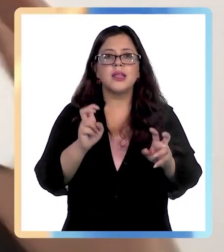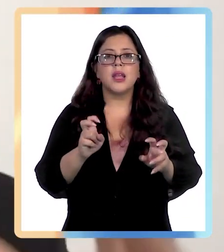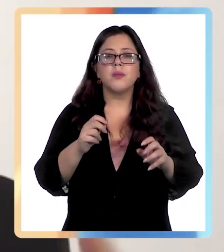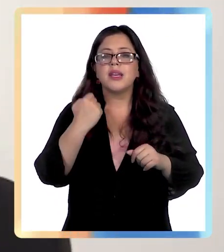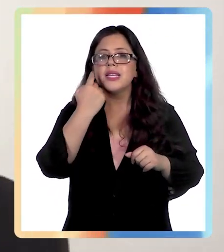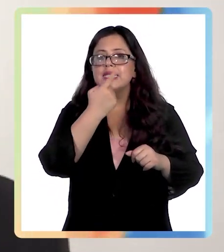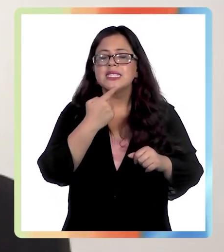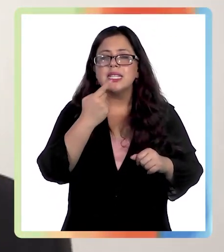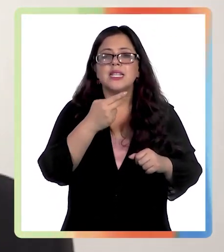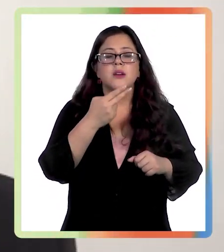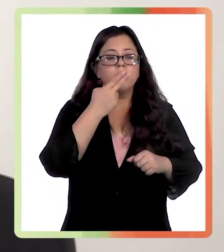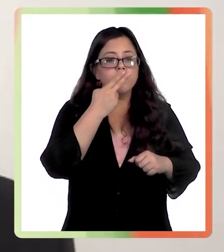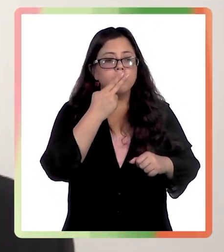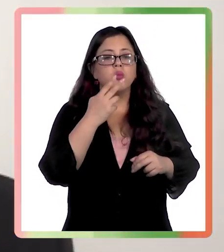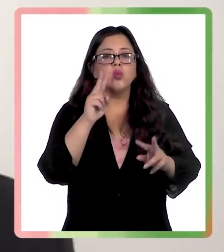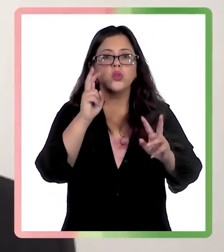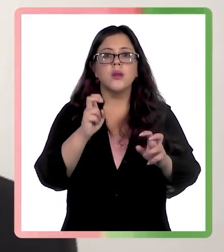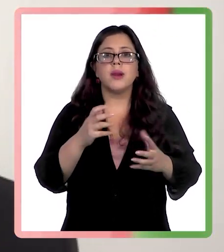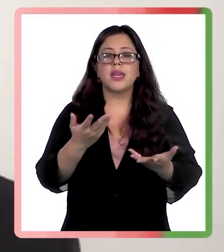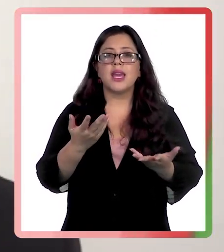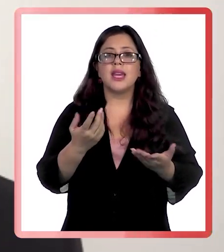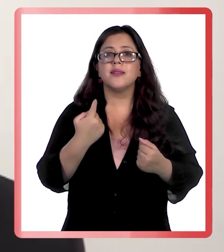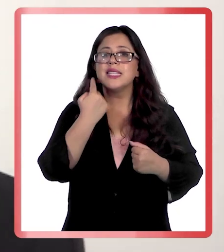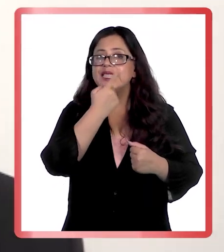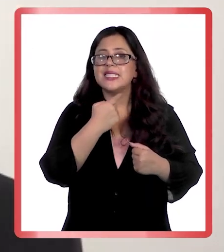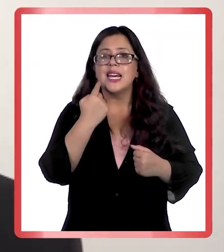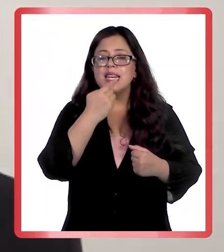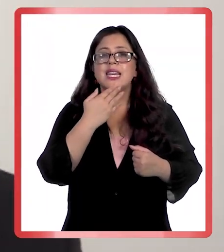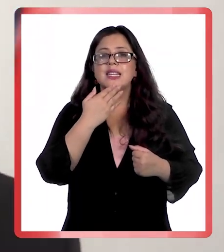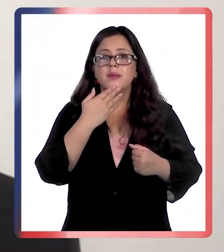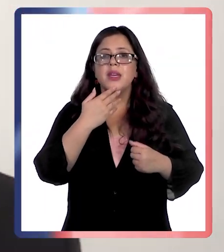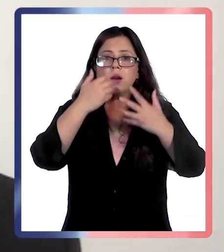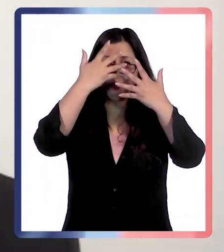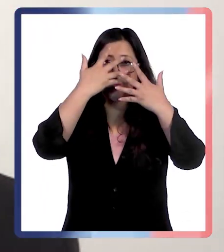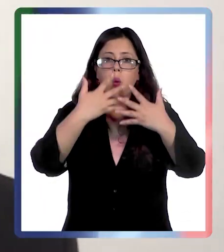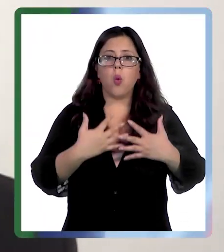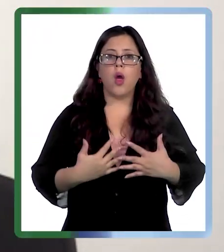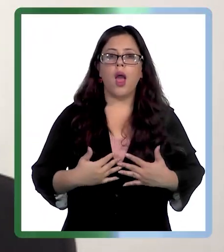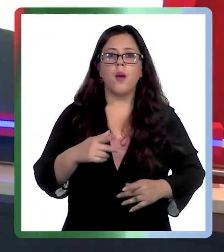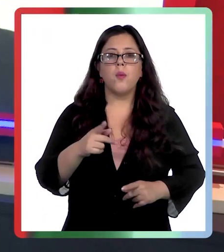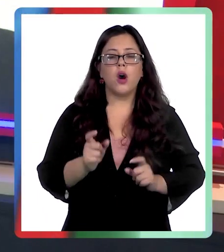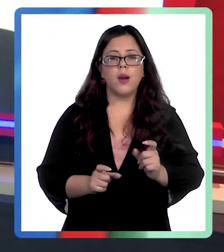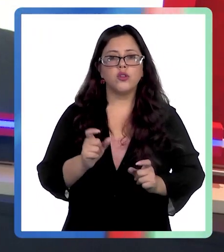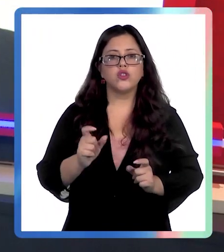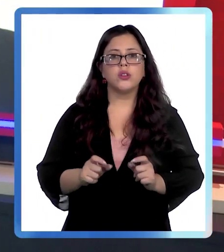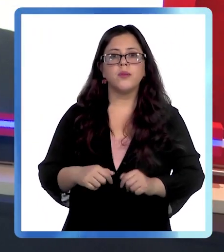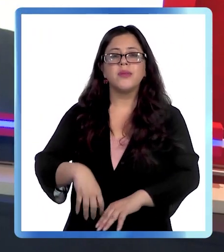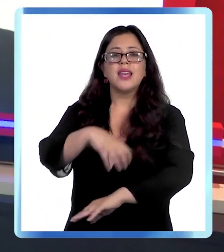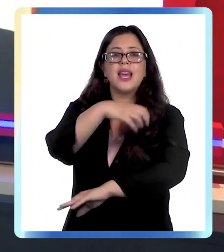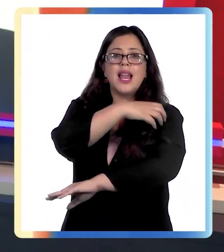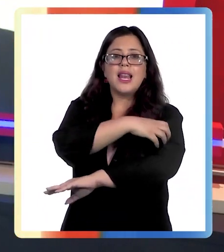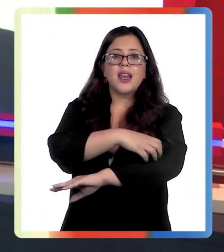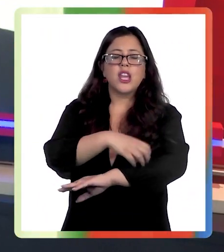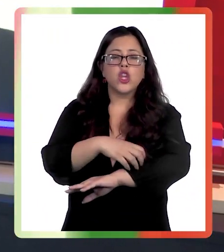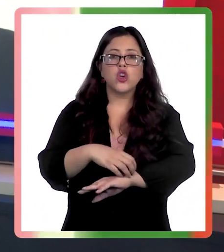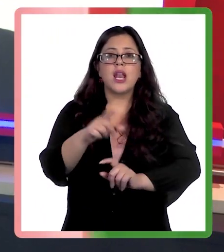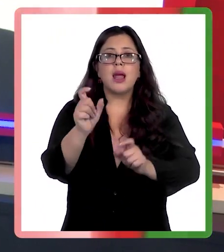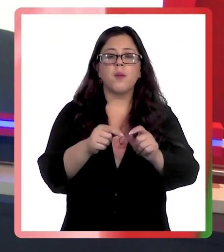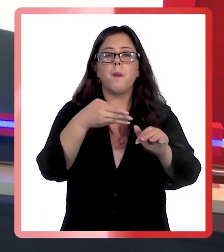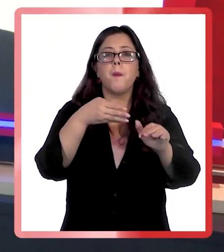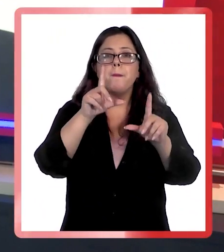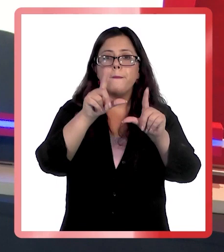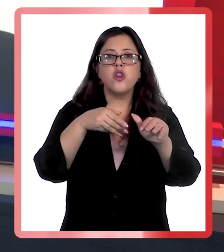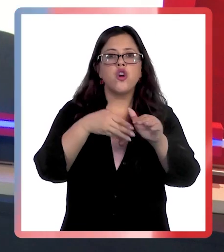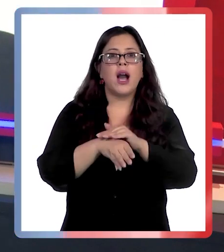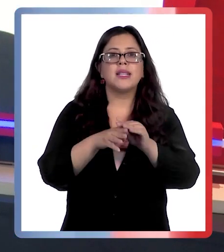el estado sistémico porque el cigarro produce un efecto local y sistémico en nuestros pacientes en las regiones la gente tiene